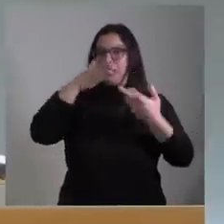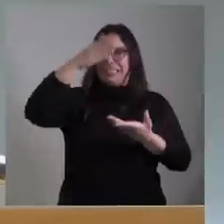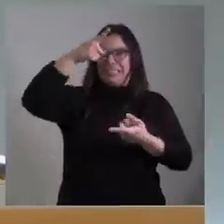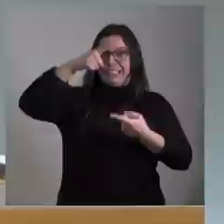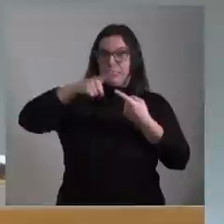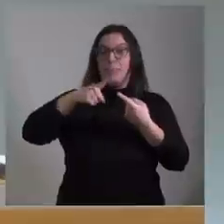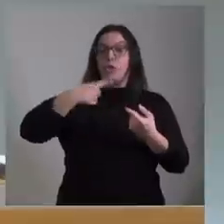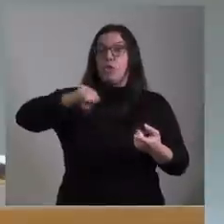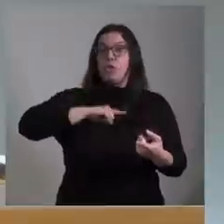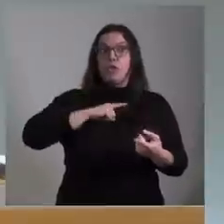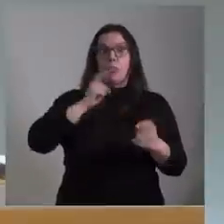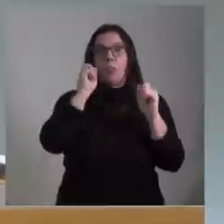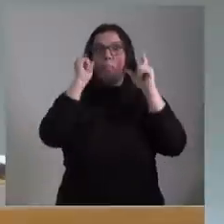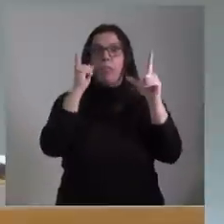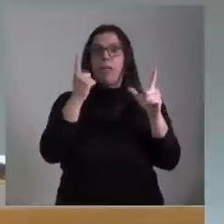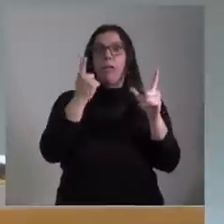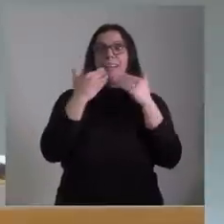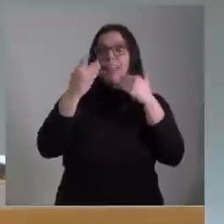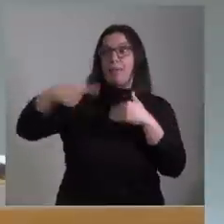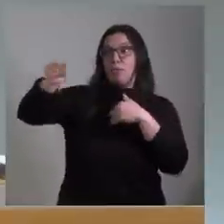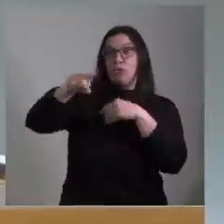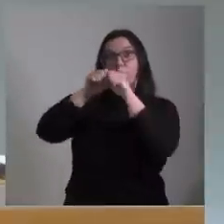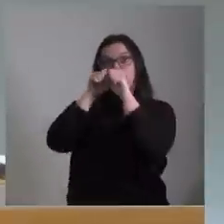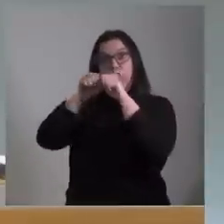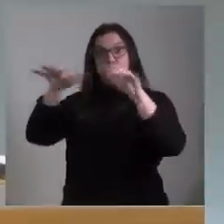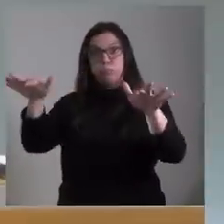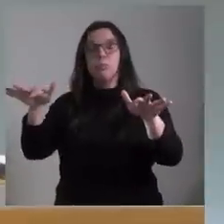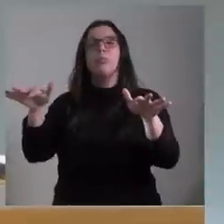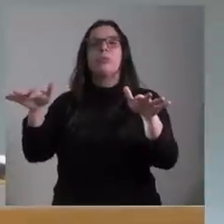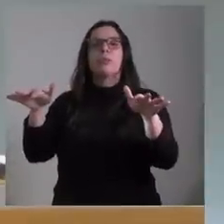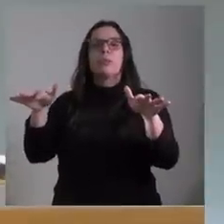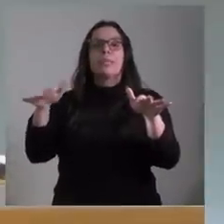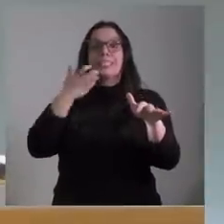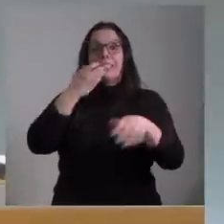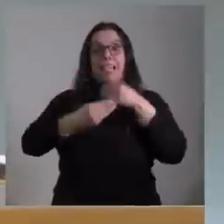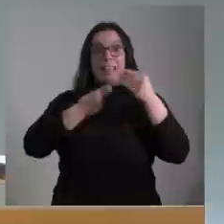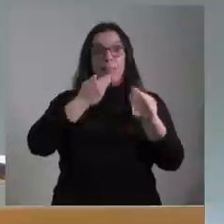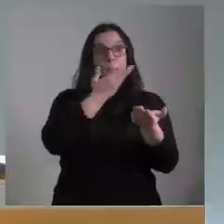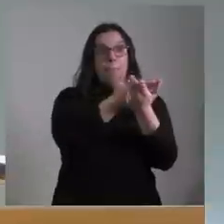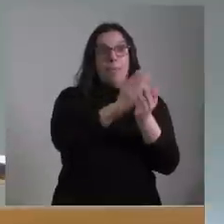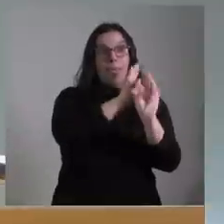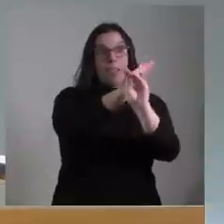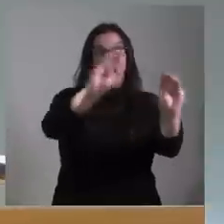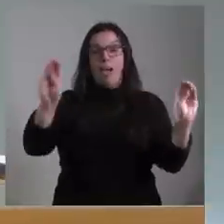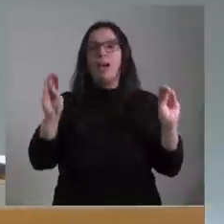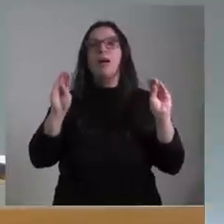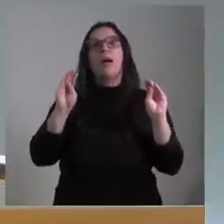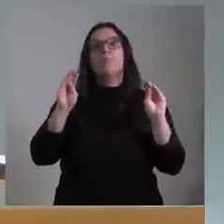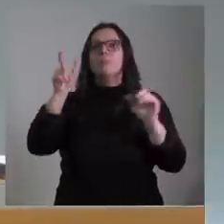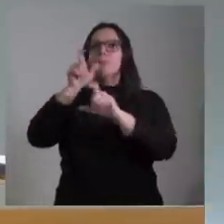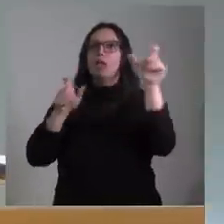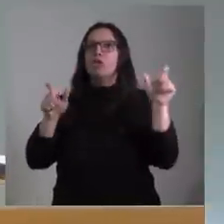este llamamiento público a través de los medios de comunicación y ustedes Lo recogen lo recogen a través de sus medios de comunicación aumenta